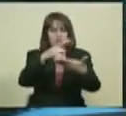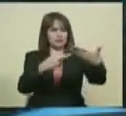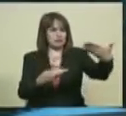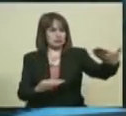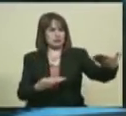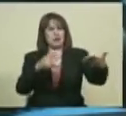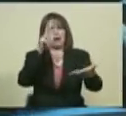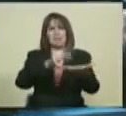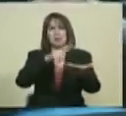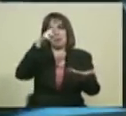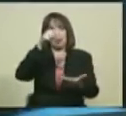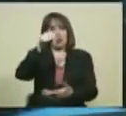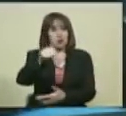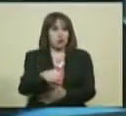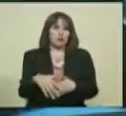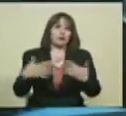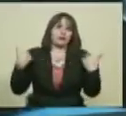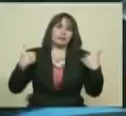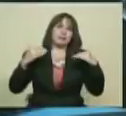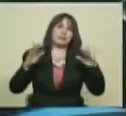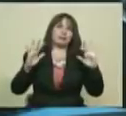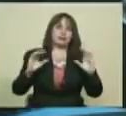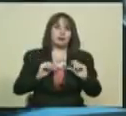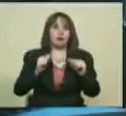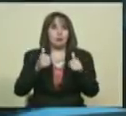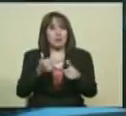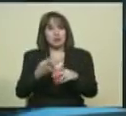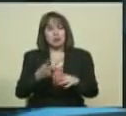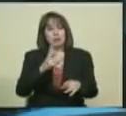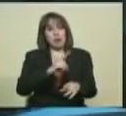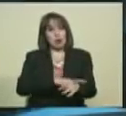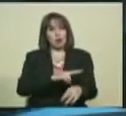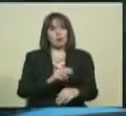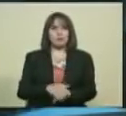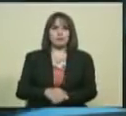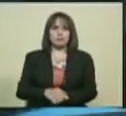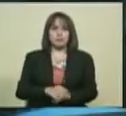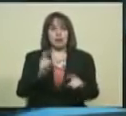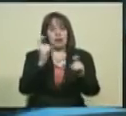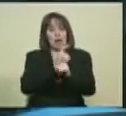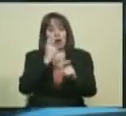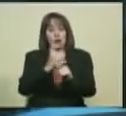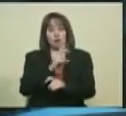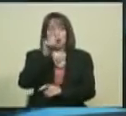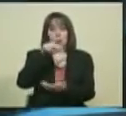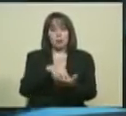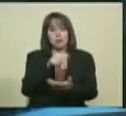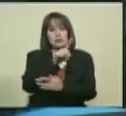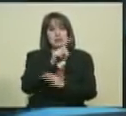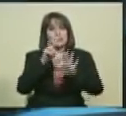ha aprobado el día de hoy. Y allí comienza entonces mucho peor. Agosto 2017,